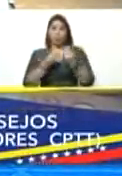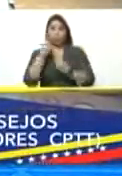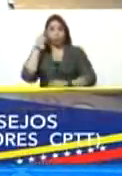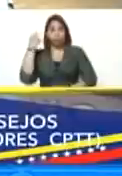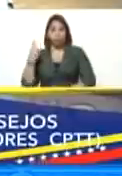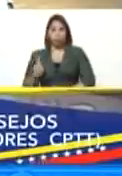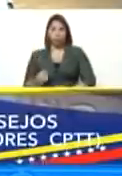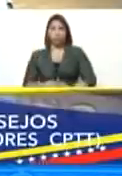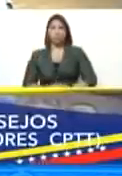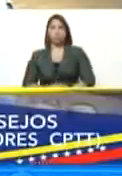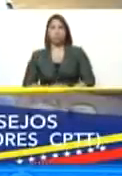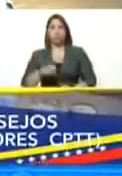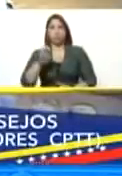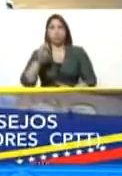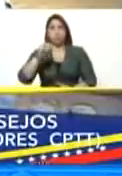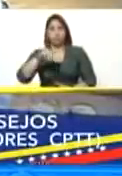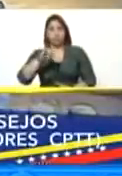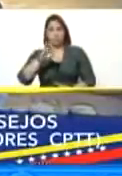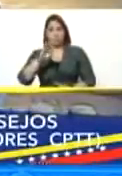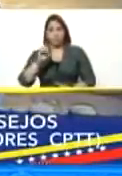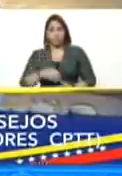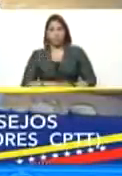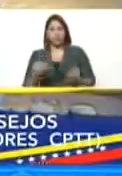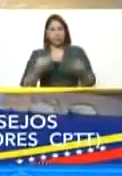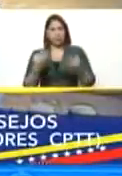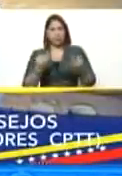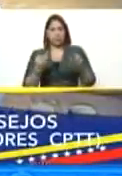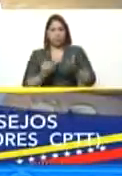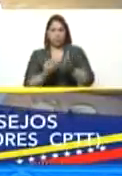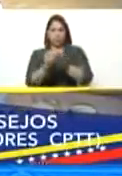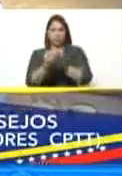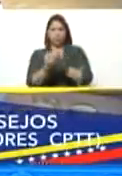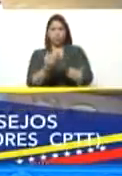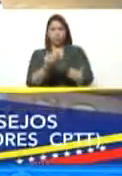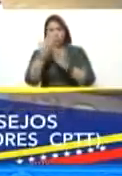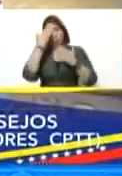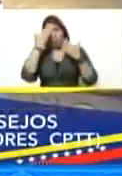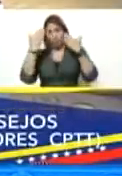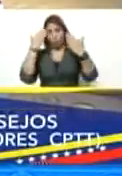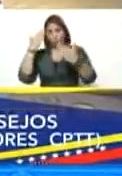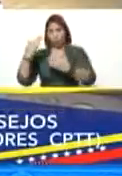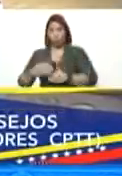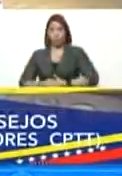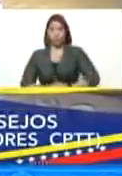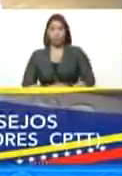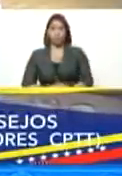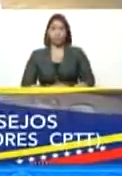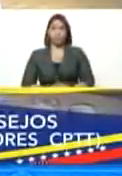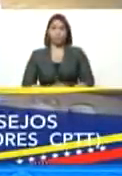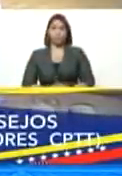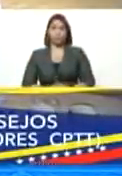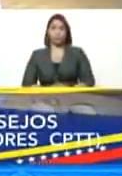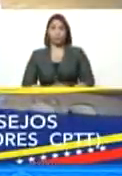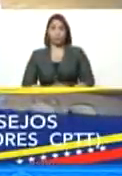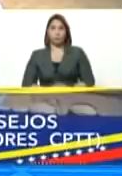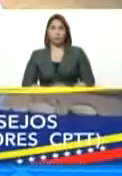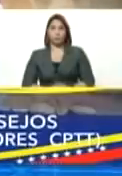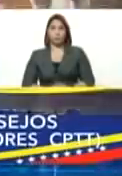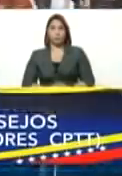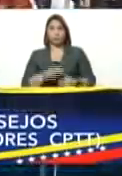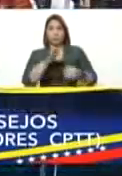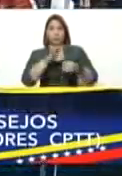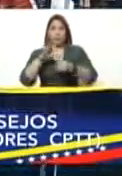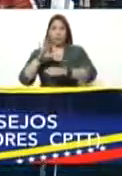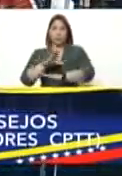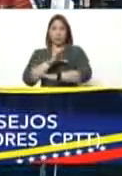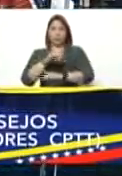Delfín, aquí presente y siempre consecuente. Mi saludo a la siembra del cantor.